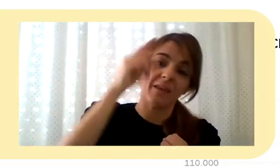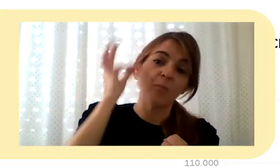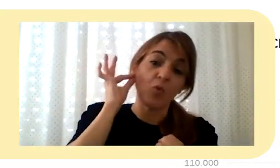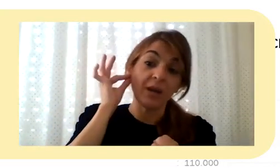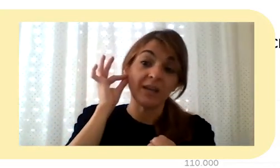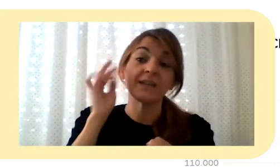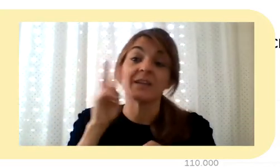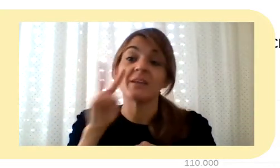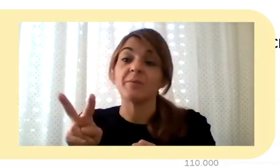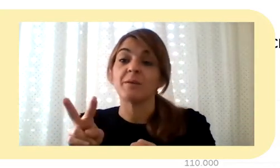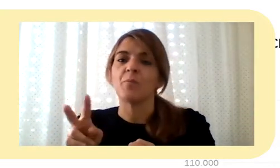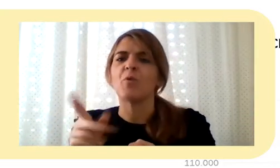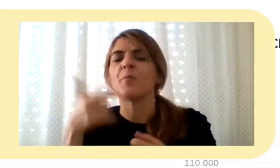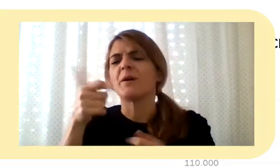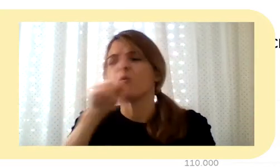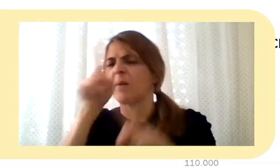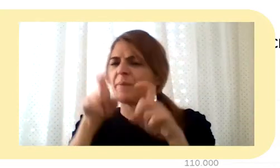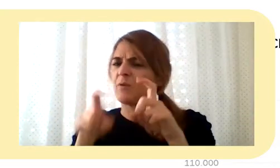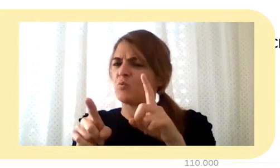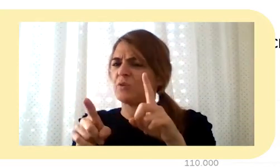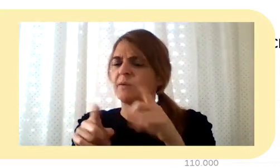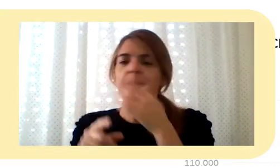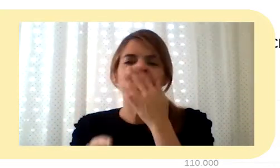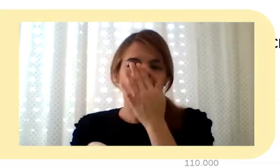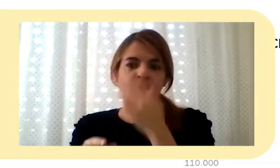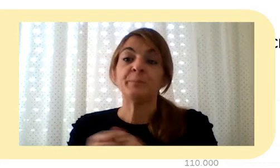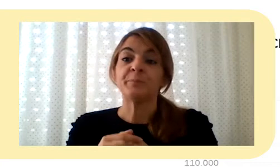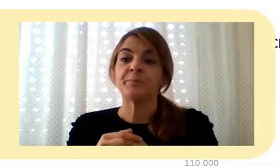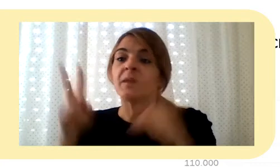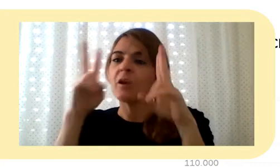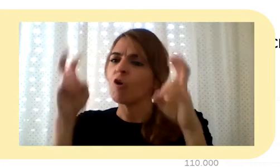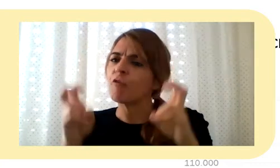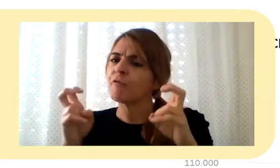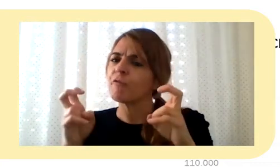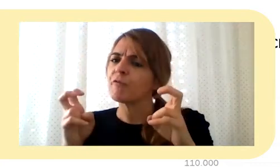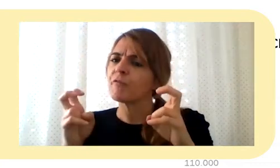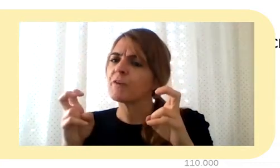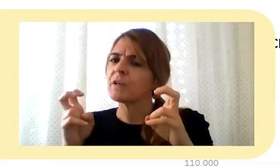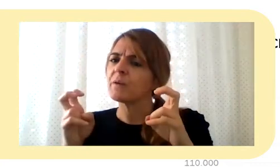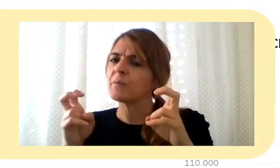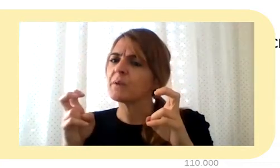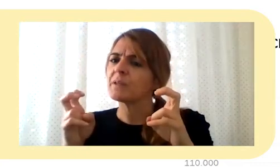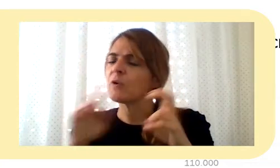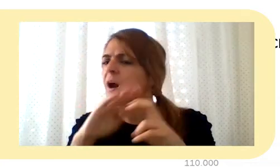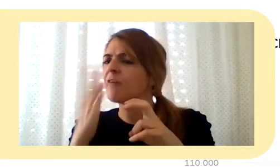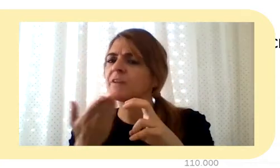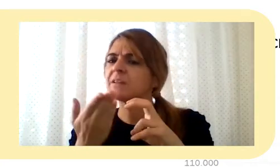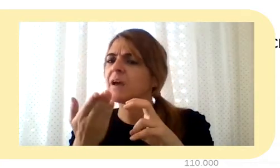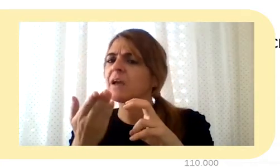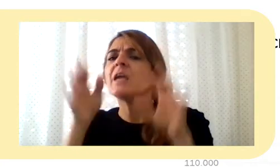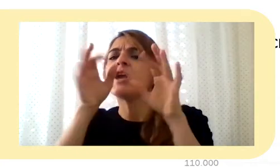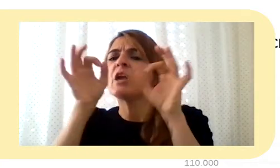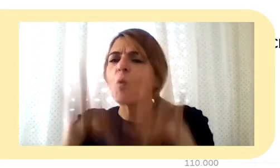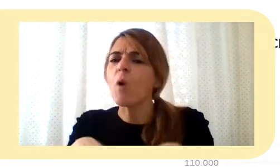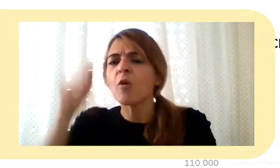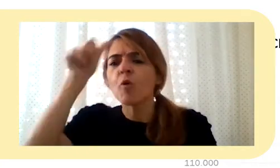Sobre todo con una pregunta detrás, que era, ¿el confinamiento es malo para la salud de las mujeres? Y